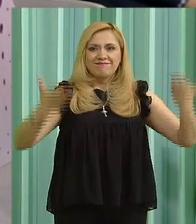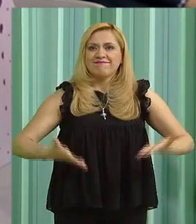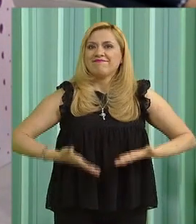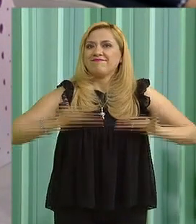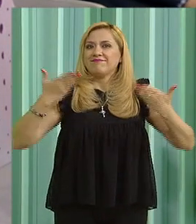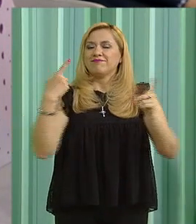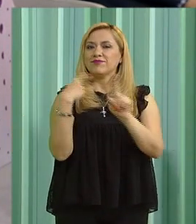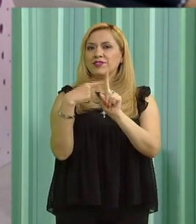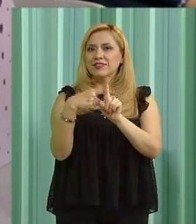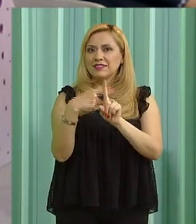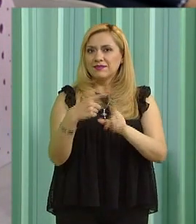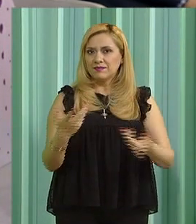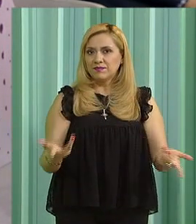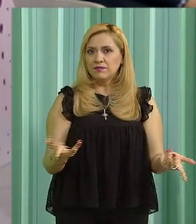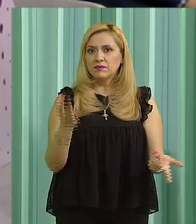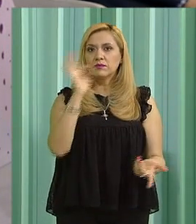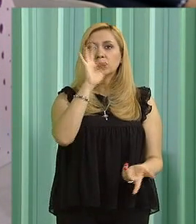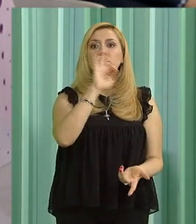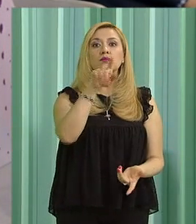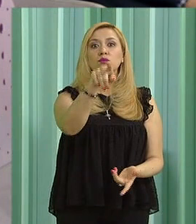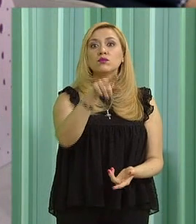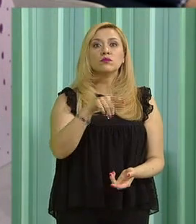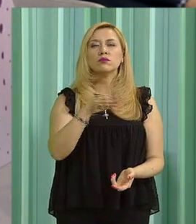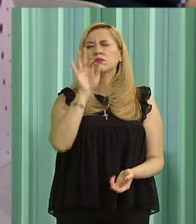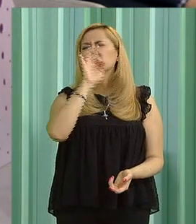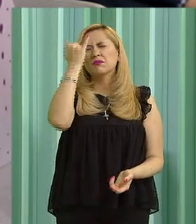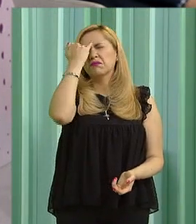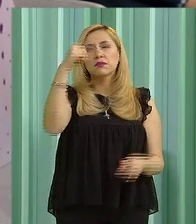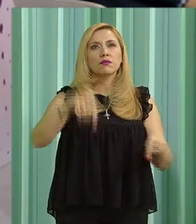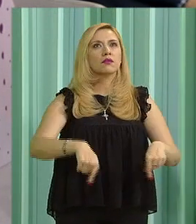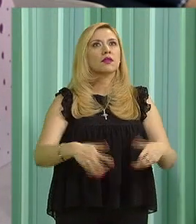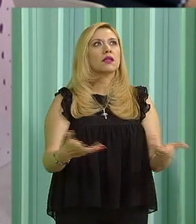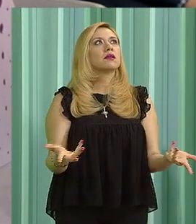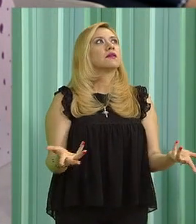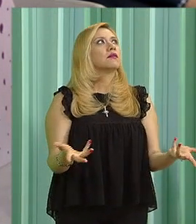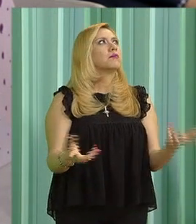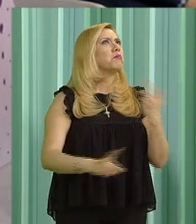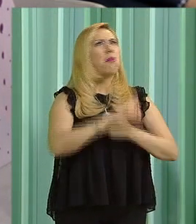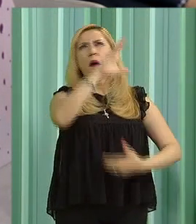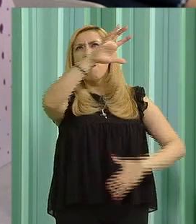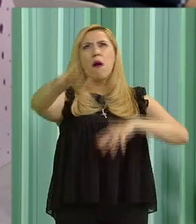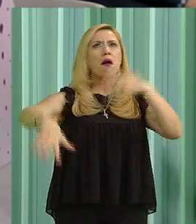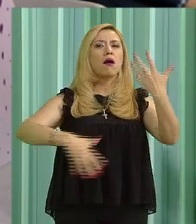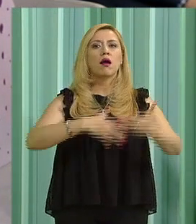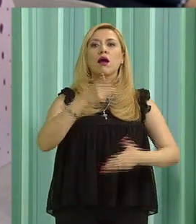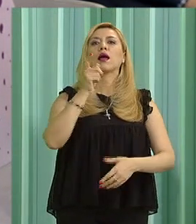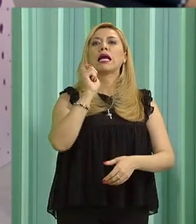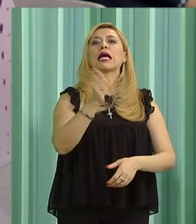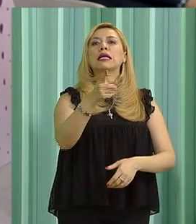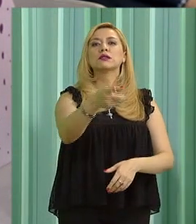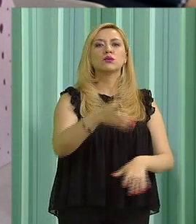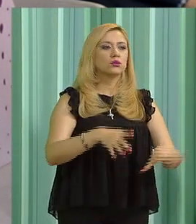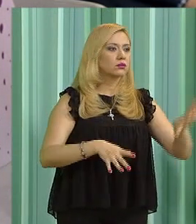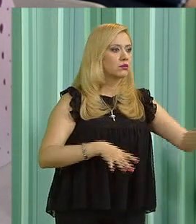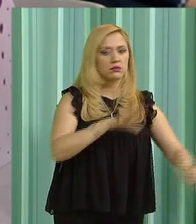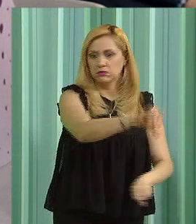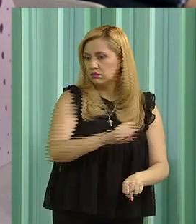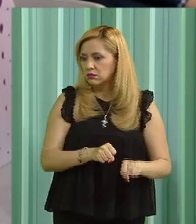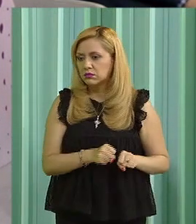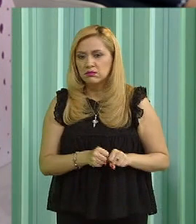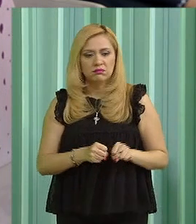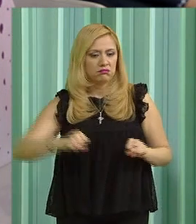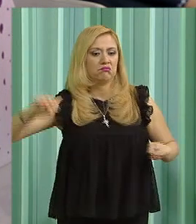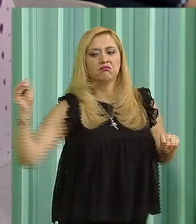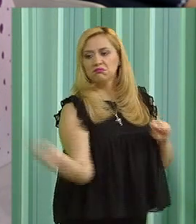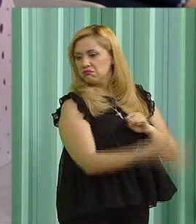hoy, ¿qué agarrarías? ¿De quién te despedirías? ¿Qué ¿no? te Entonces, llevarías? ¿qué te llevarías y qué pasaría cuando llegaras ahí y tuvieras que dejarlo todo,